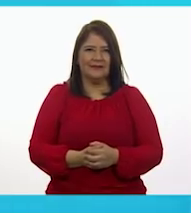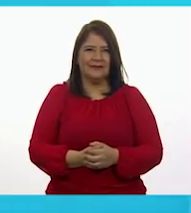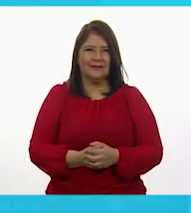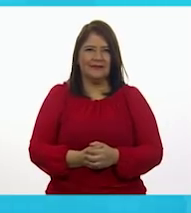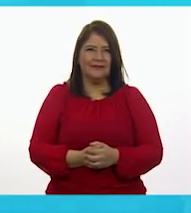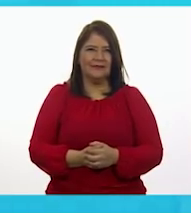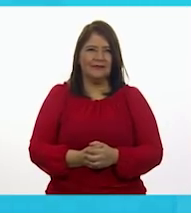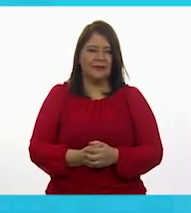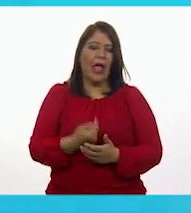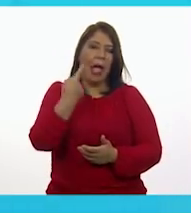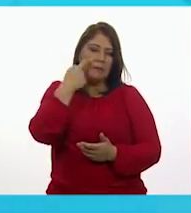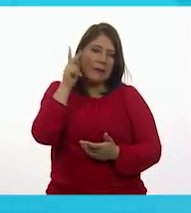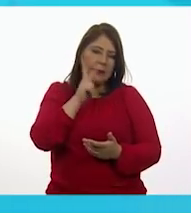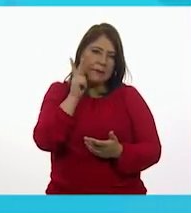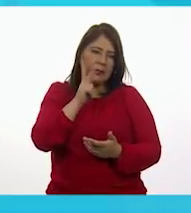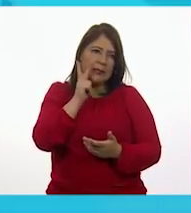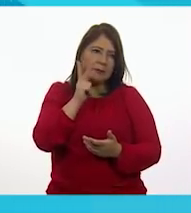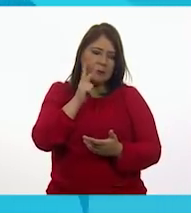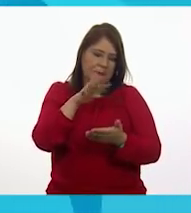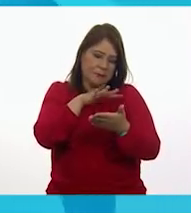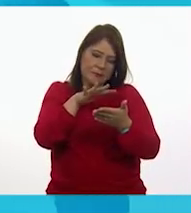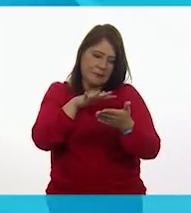A ver, a ver.